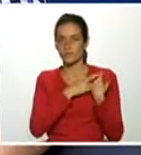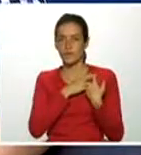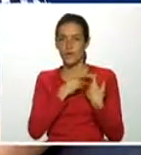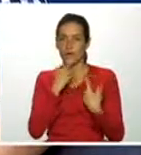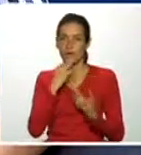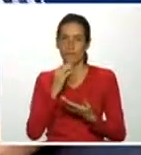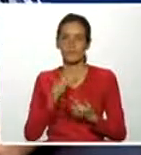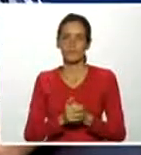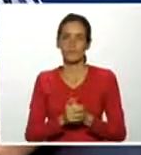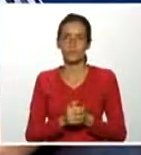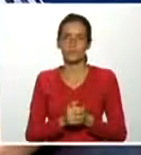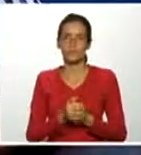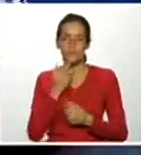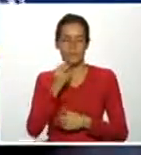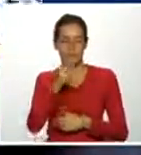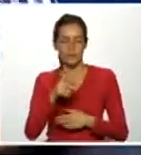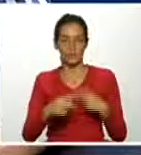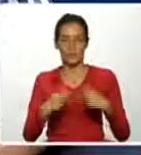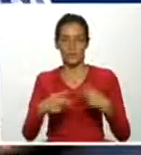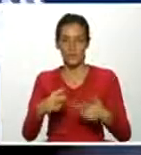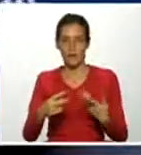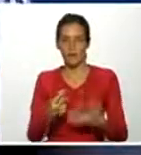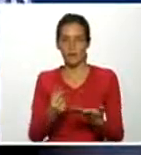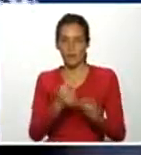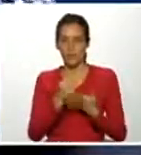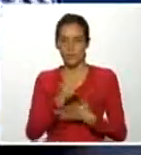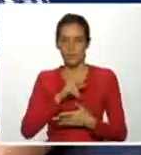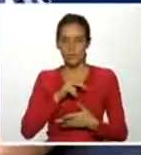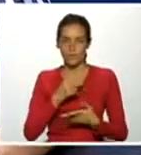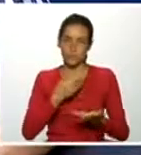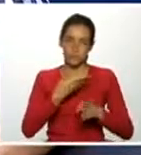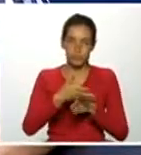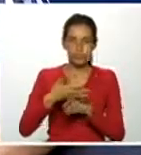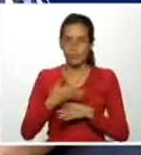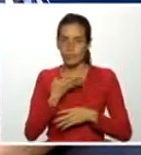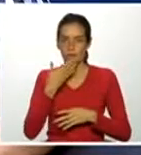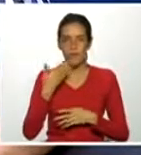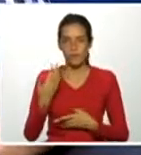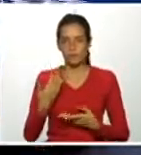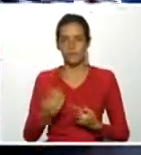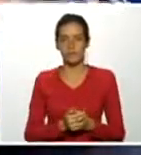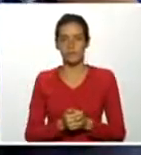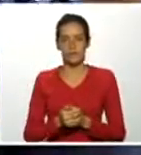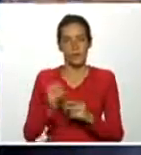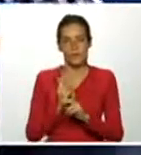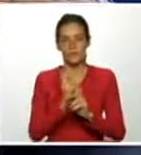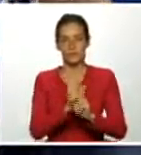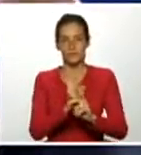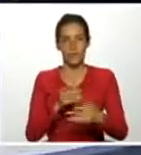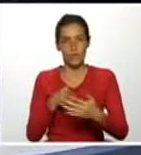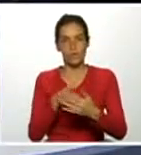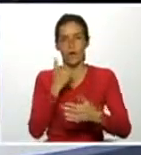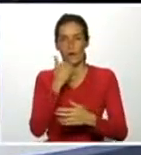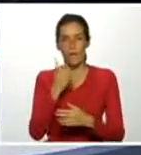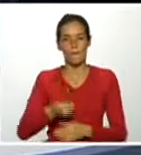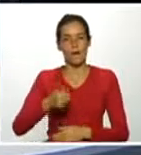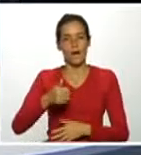donde, por tú ser una unidad productiva estás compitiendo conmigo, sino que no, somos competitivos contra algo mucho